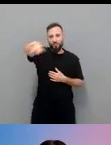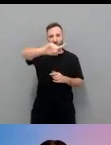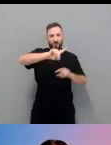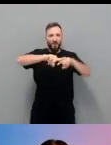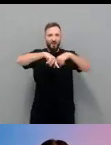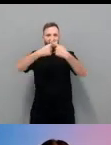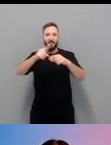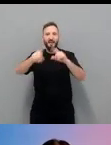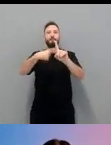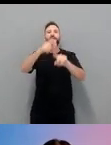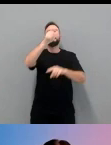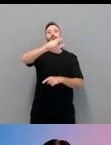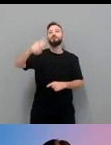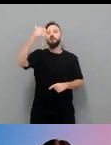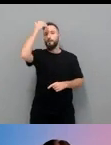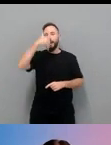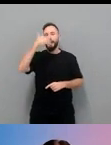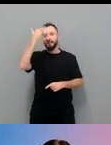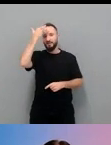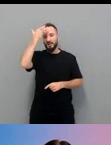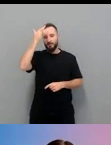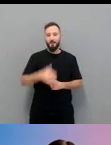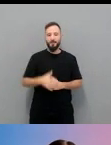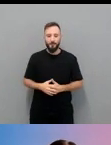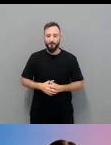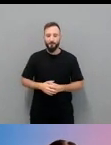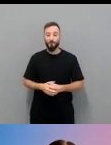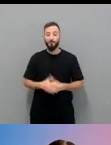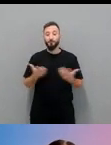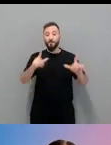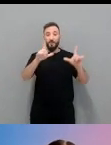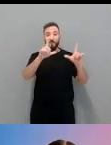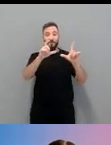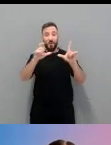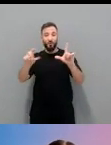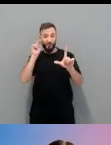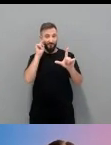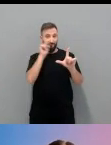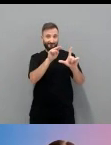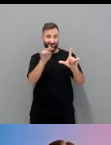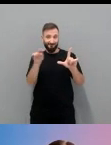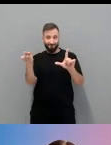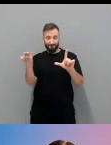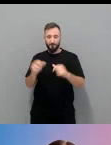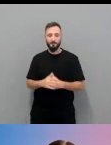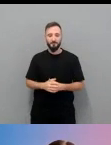con parálisis cerebral. Bueno, aquí os pongo algunas fotos